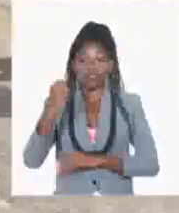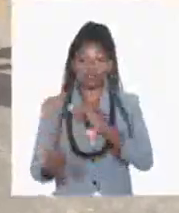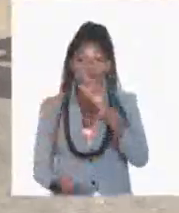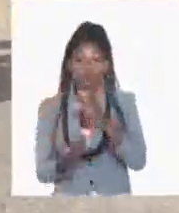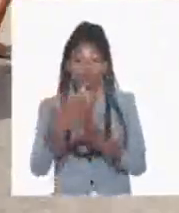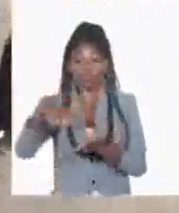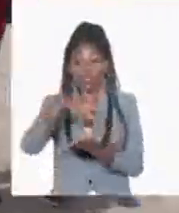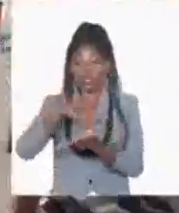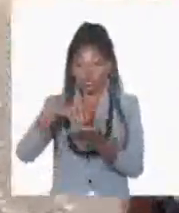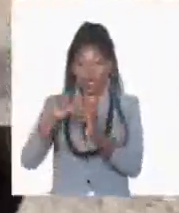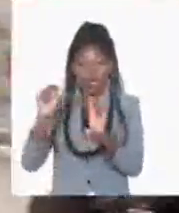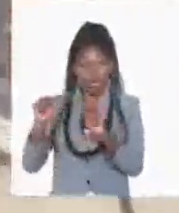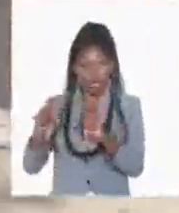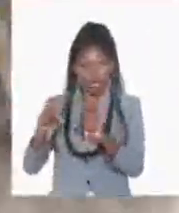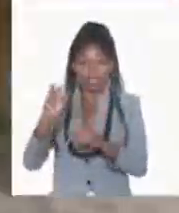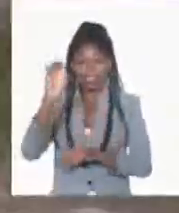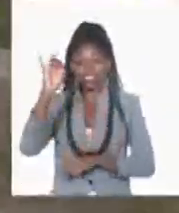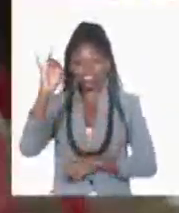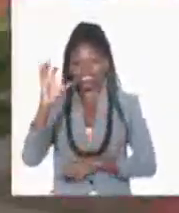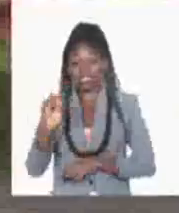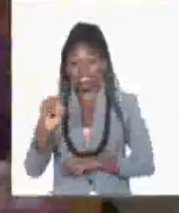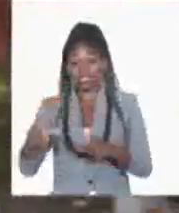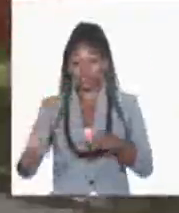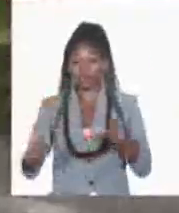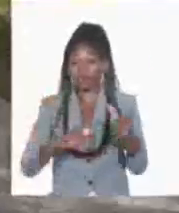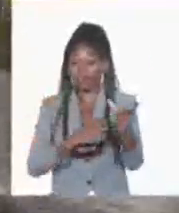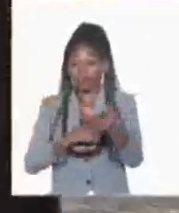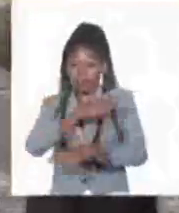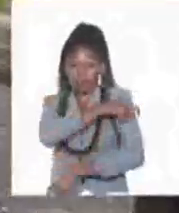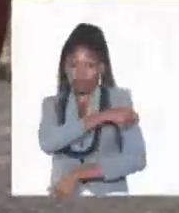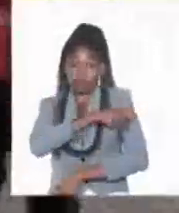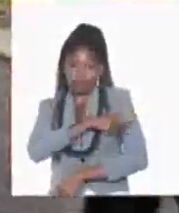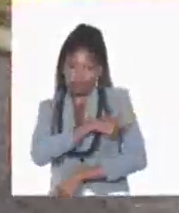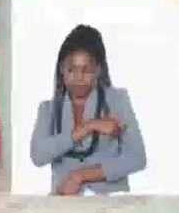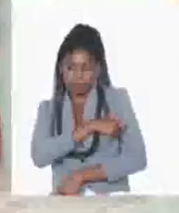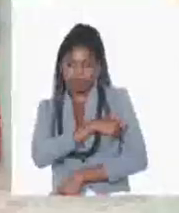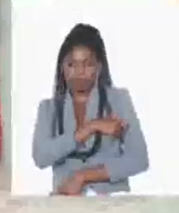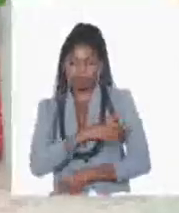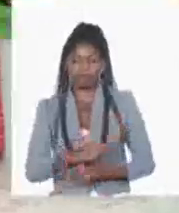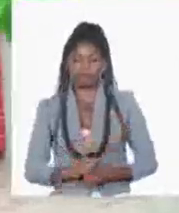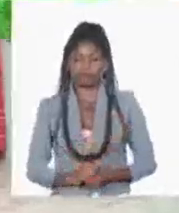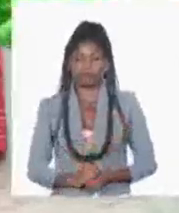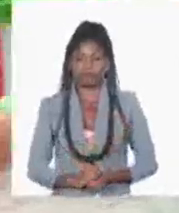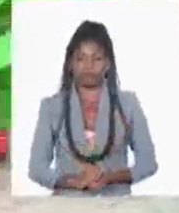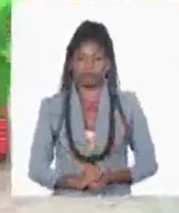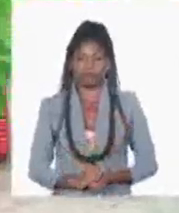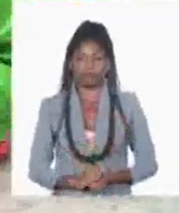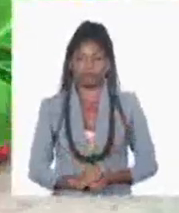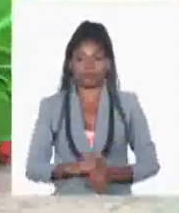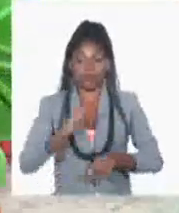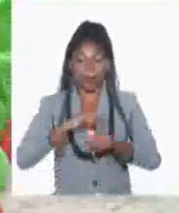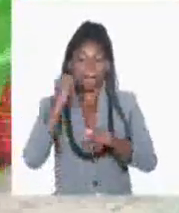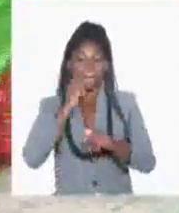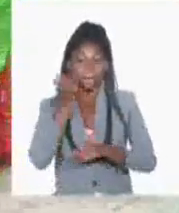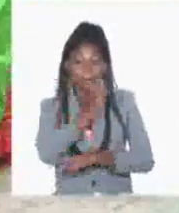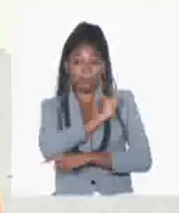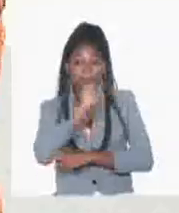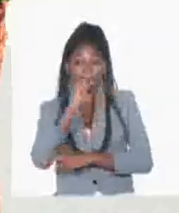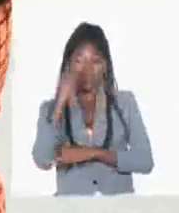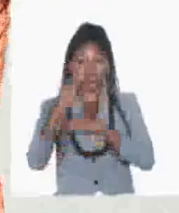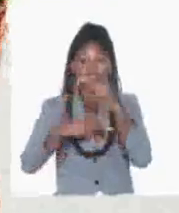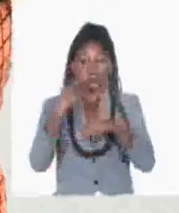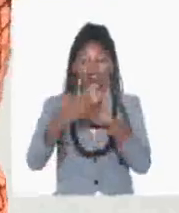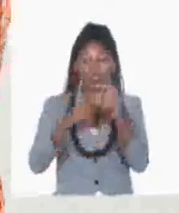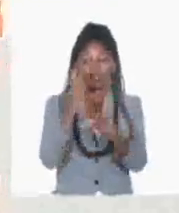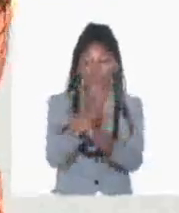ciudad monumento y el 70 aniversario del asalto a los cuarteles Moncada y Carlos Manuel de Céspedes, en tanto destaca el quehacer del maestro de